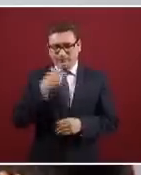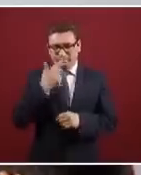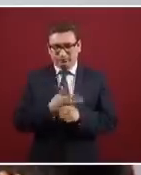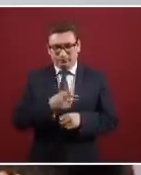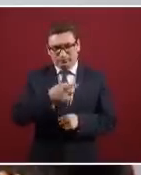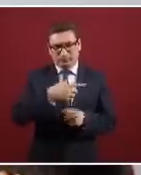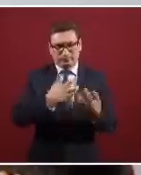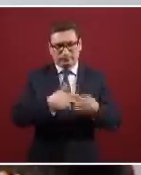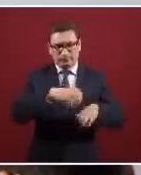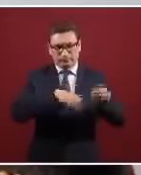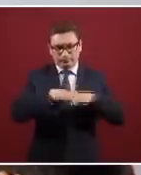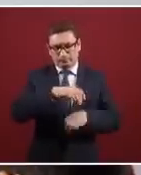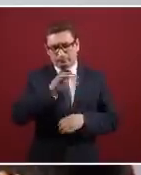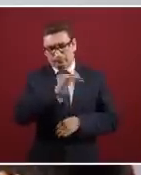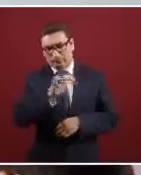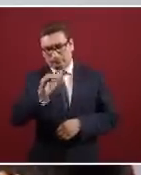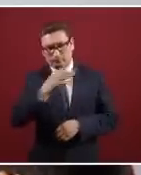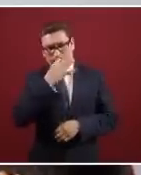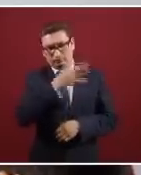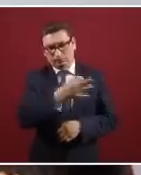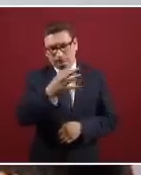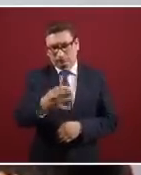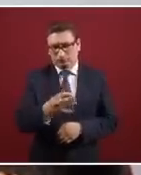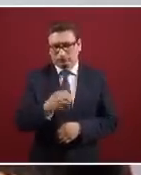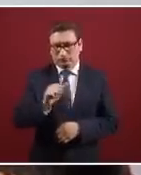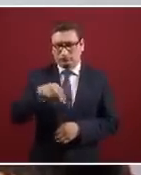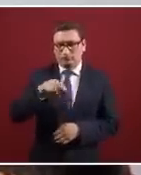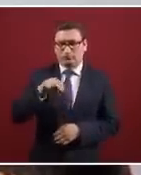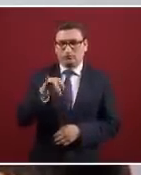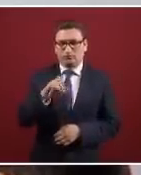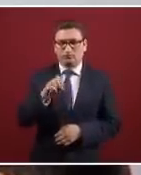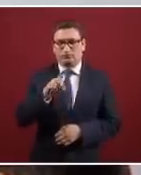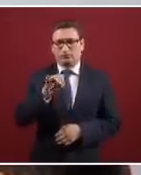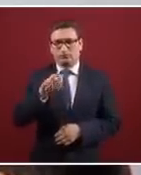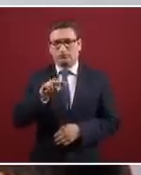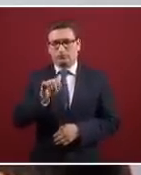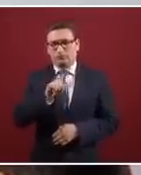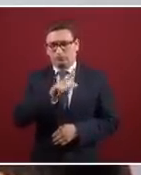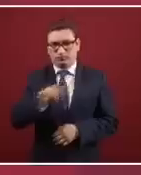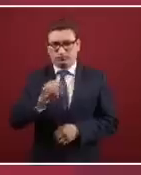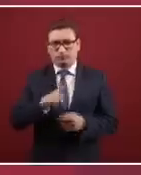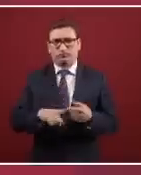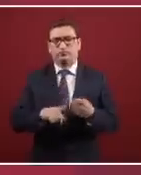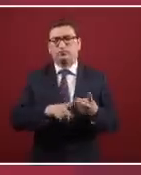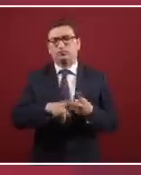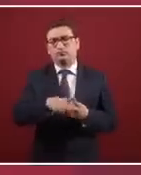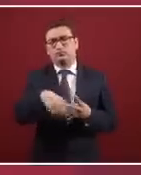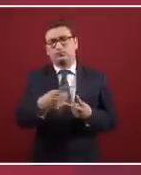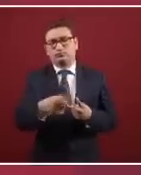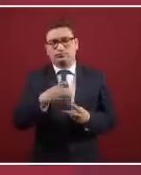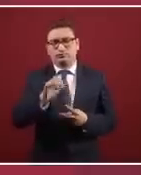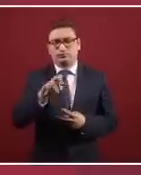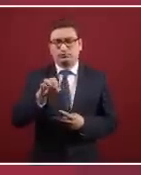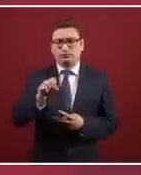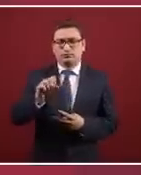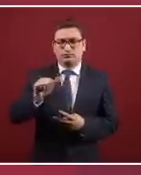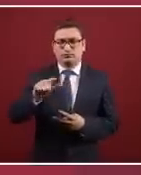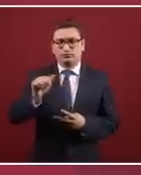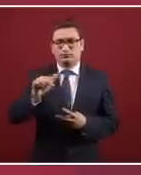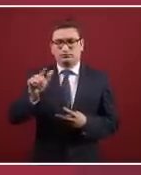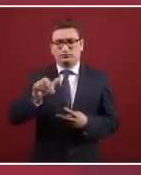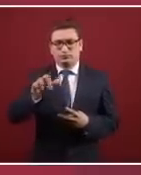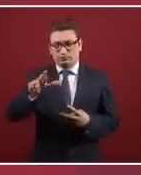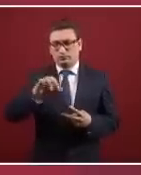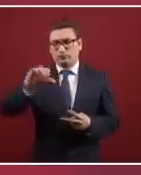del sector empresarial, tanto a Antonio del Valle como a Carlos Salazar. Hoy